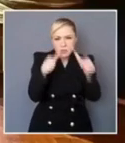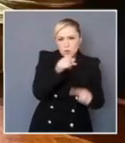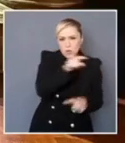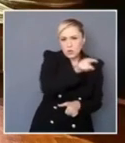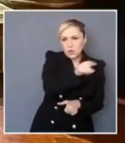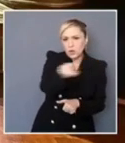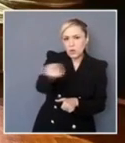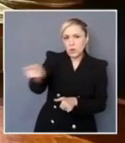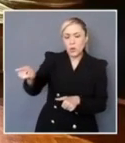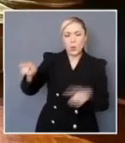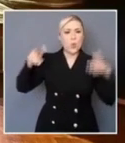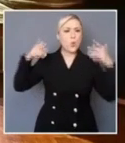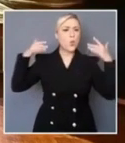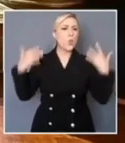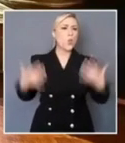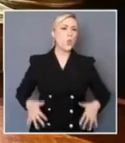principios